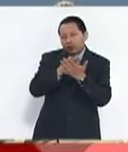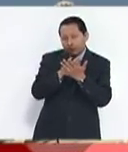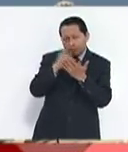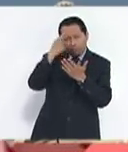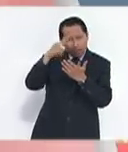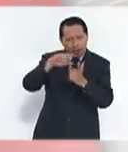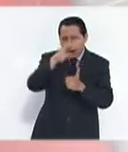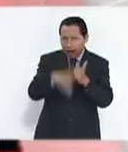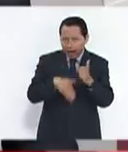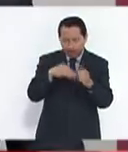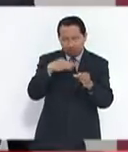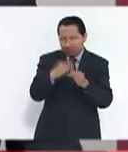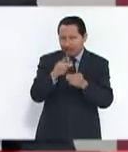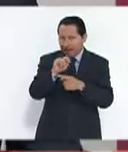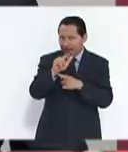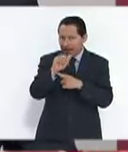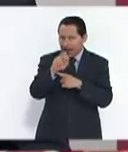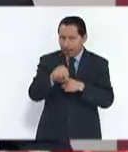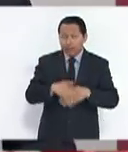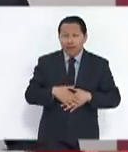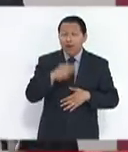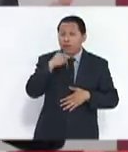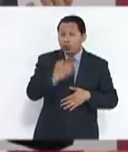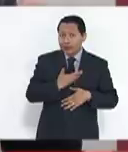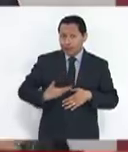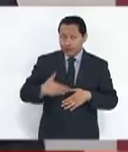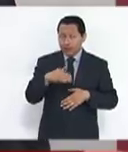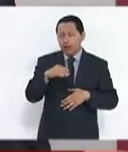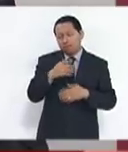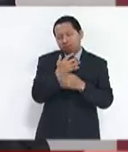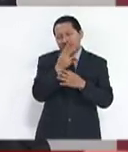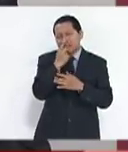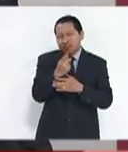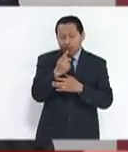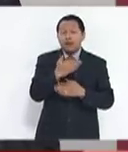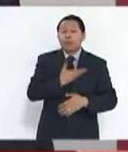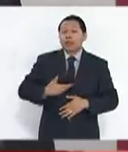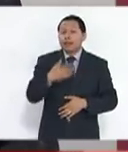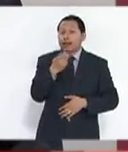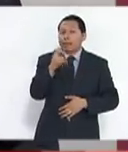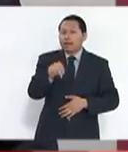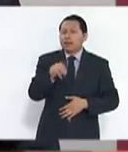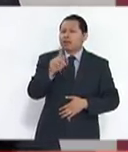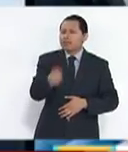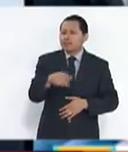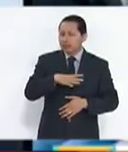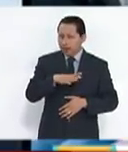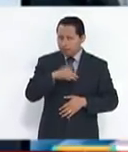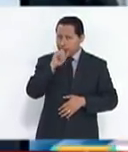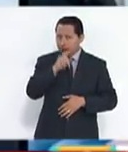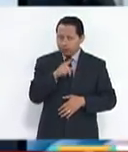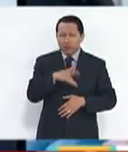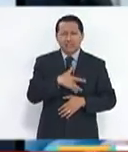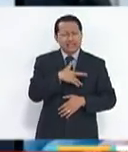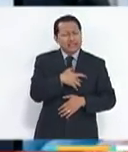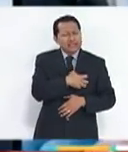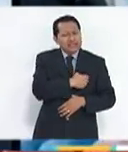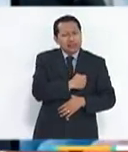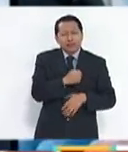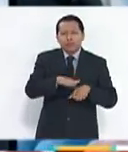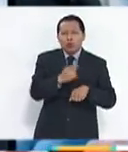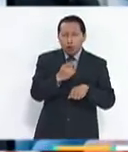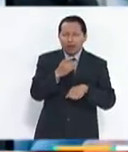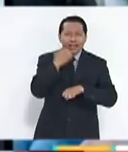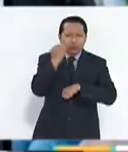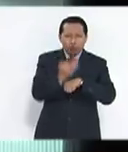Telecán. El vocero de la presidencia afirmó que el presidente Enrique Peña Nieto se encuentra consternado por el asesinato de